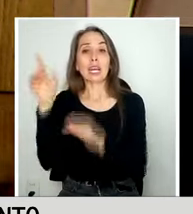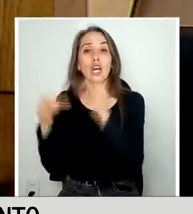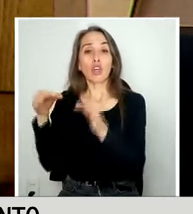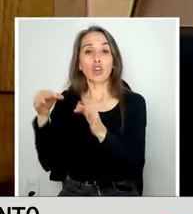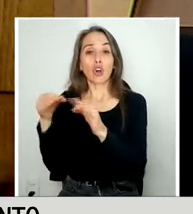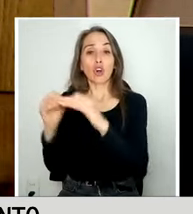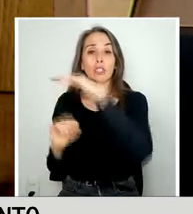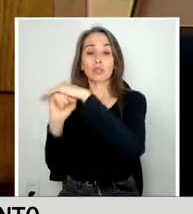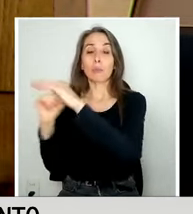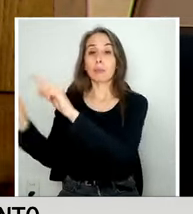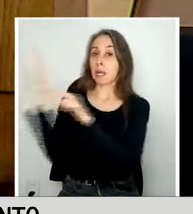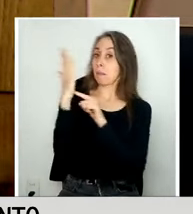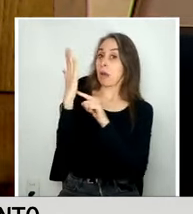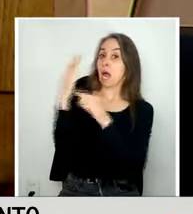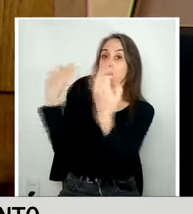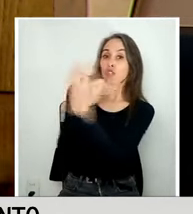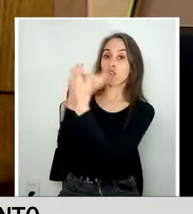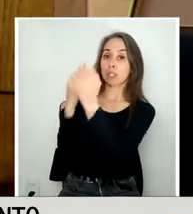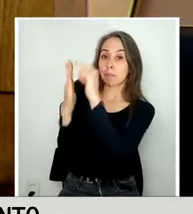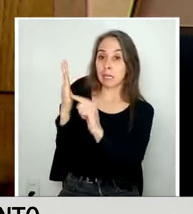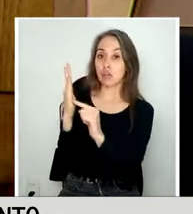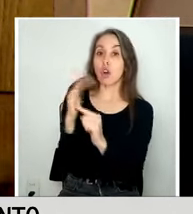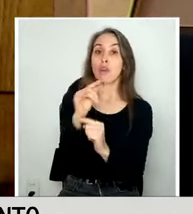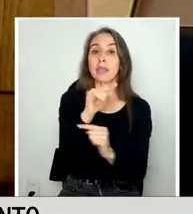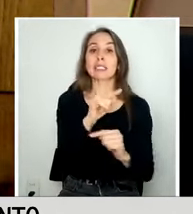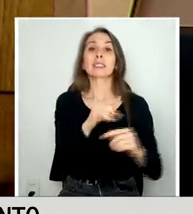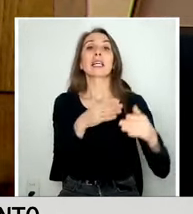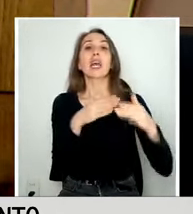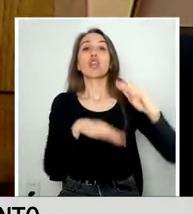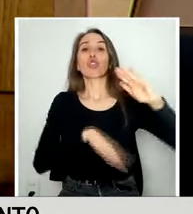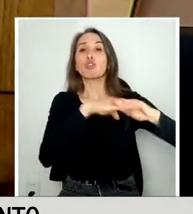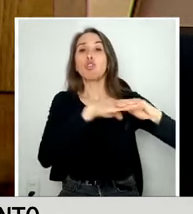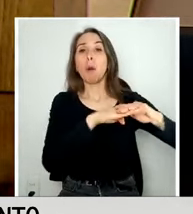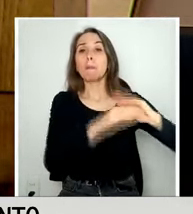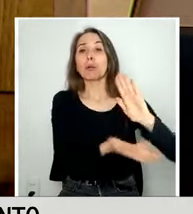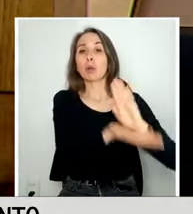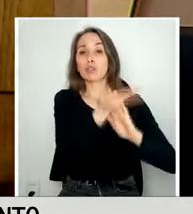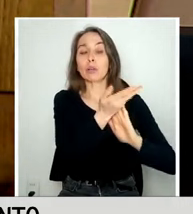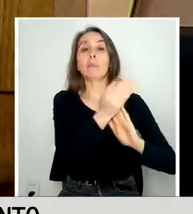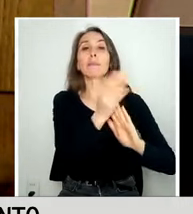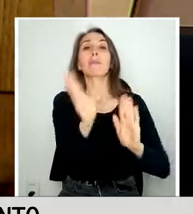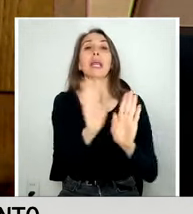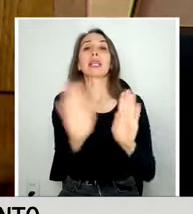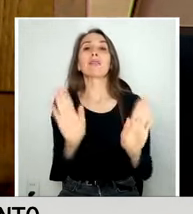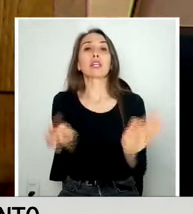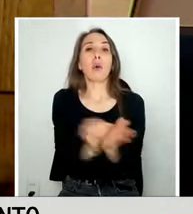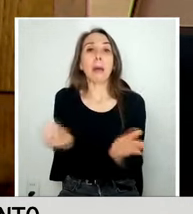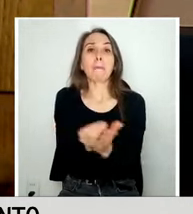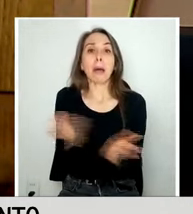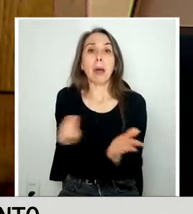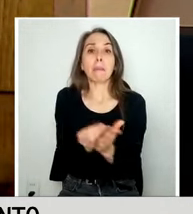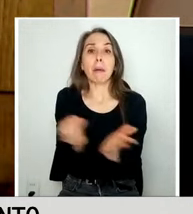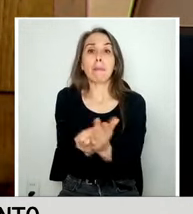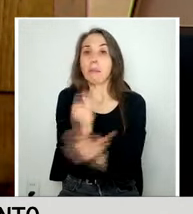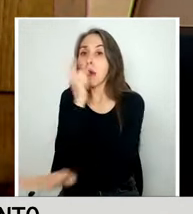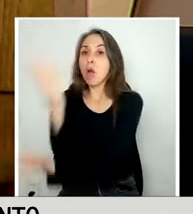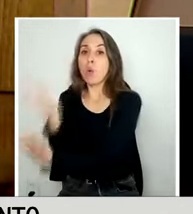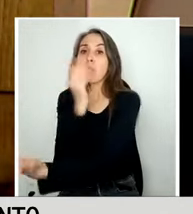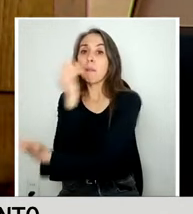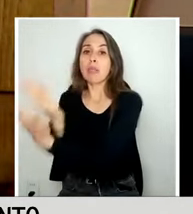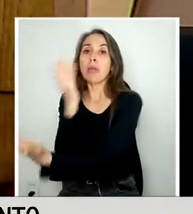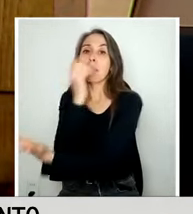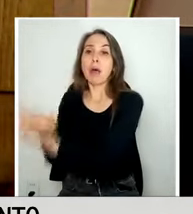con respecto a este mecanismo para cerrar una de las aristas de juicios decialización hacerlo parte de nuestra